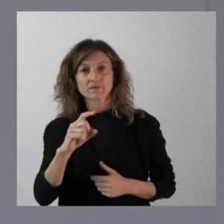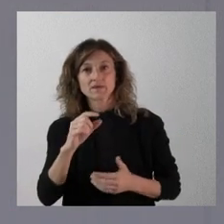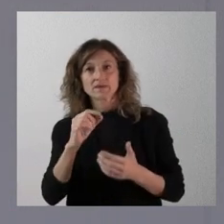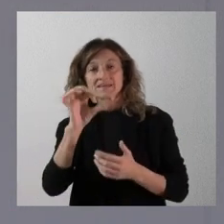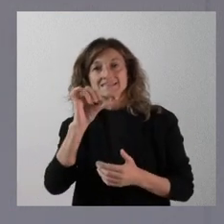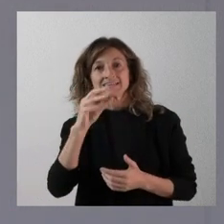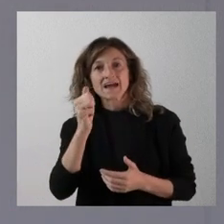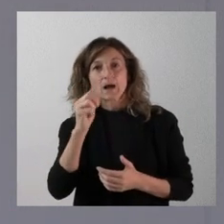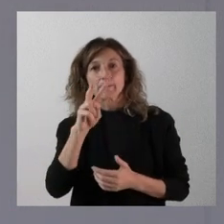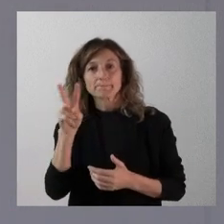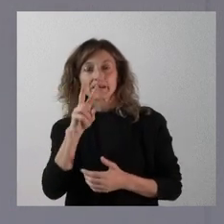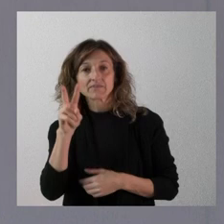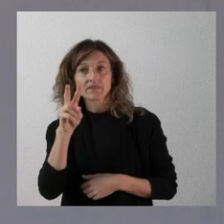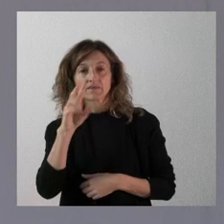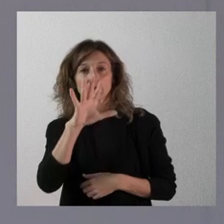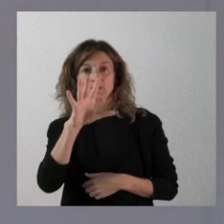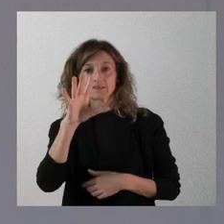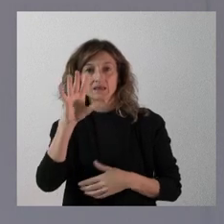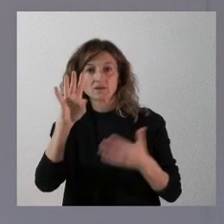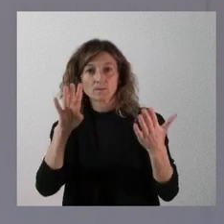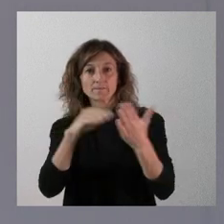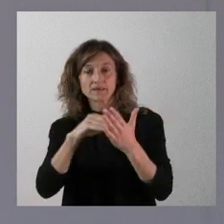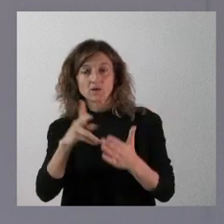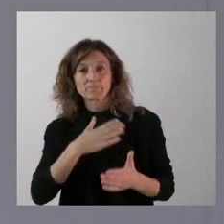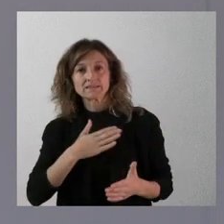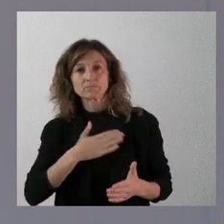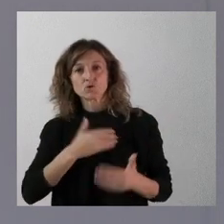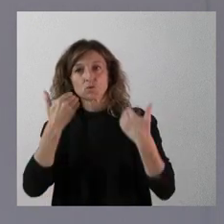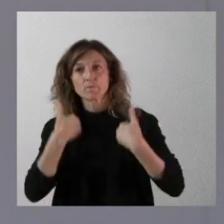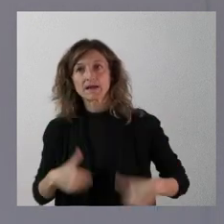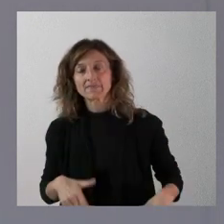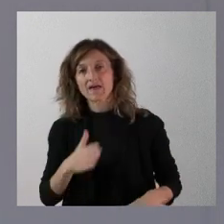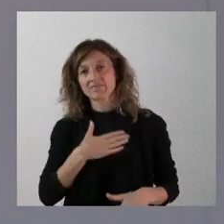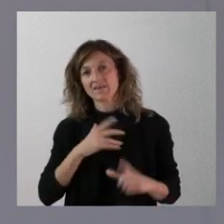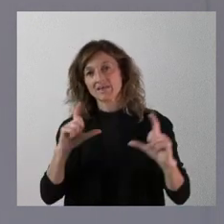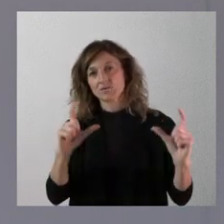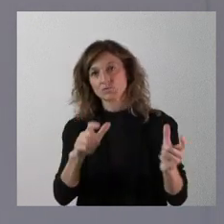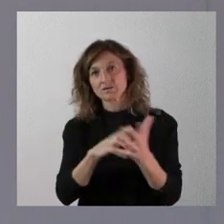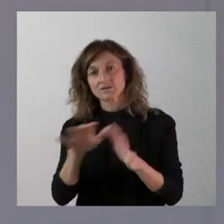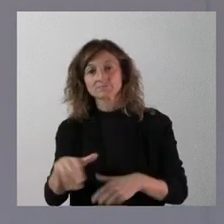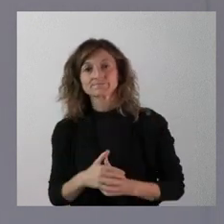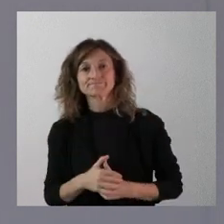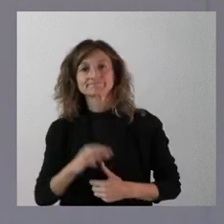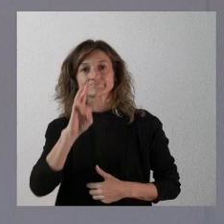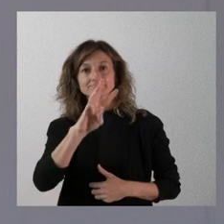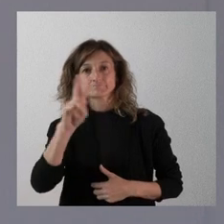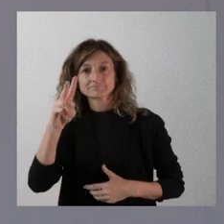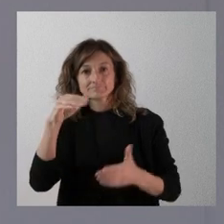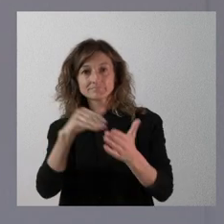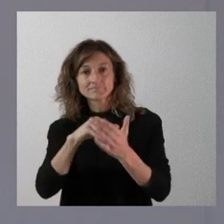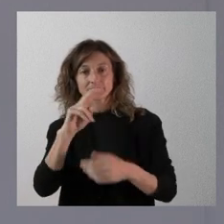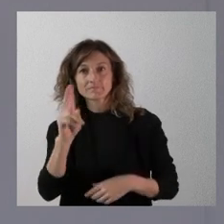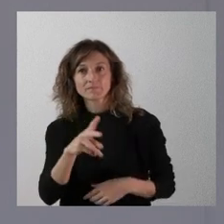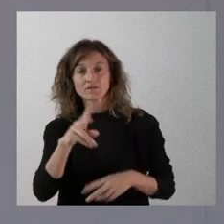50.000 euros hablamos de uno de los bienes patrimonio de la humanidad que de nuestra comunidad Autónoma 32.000 euros para la escuelas